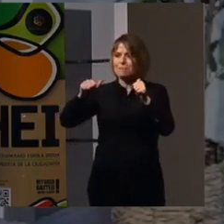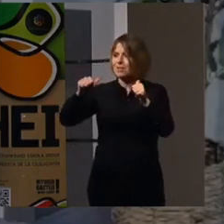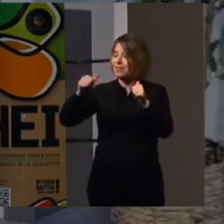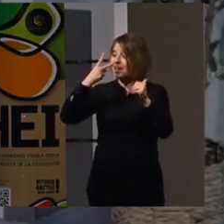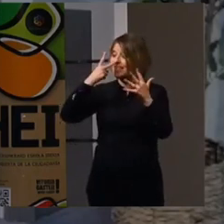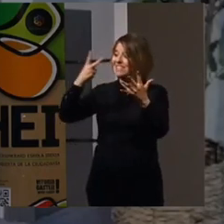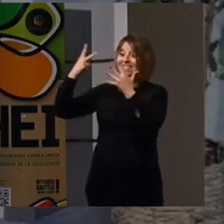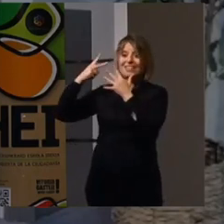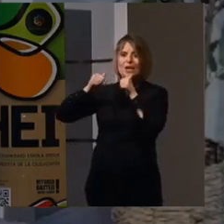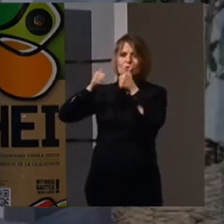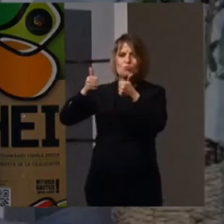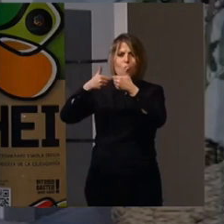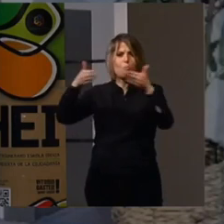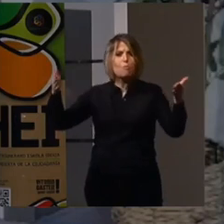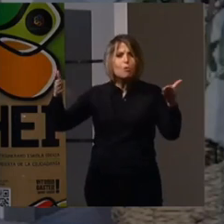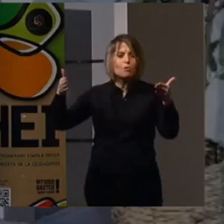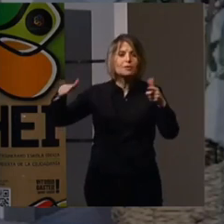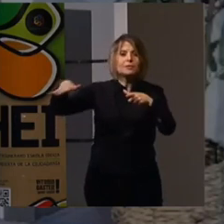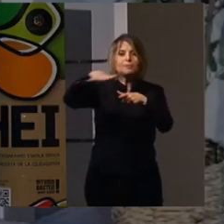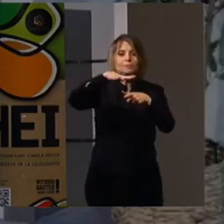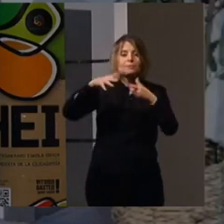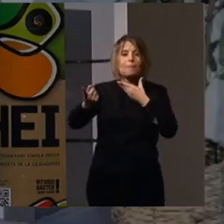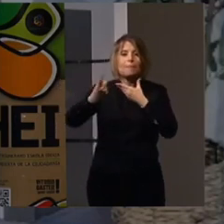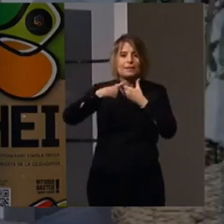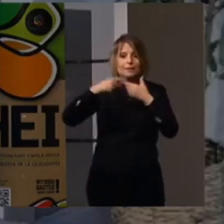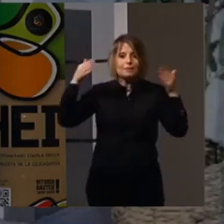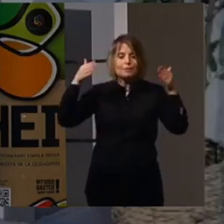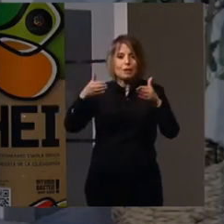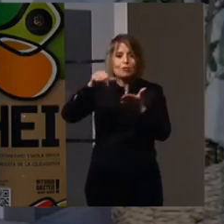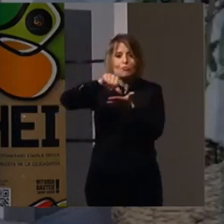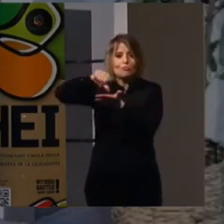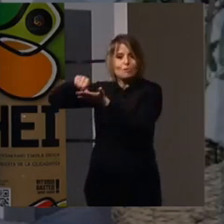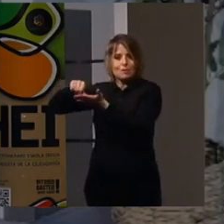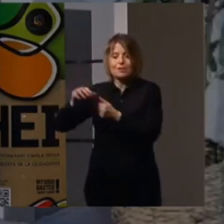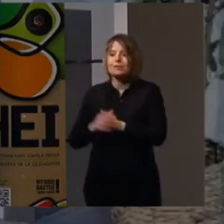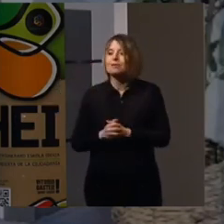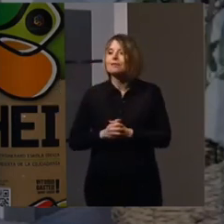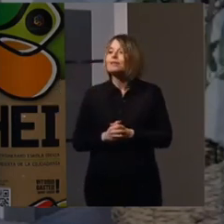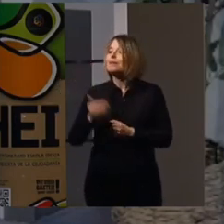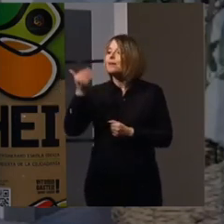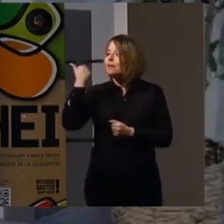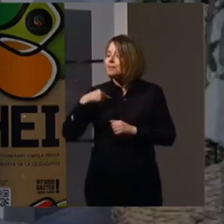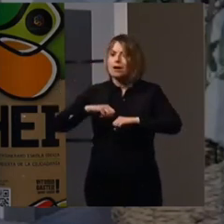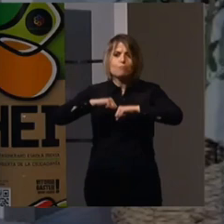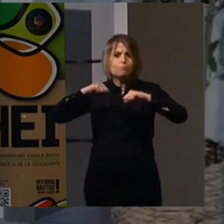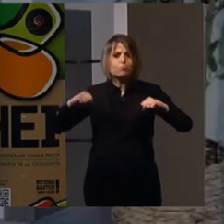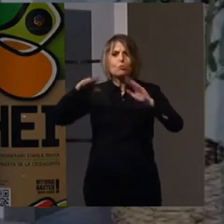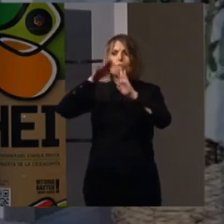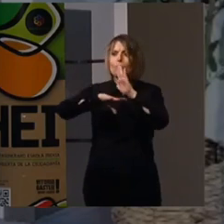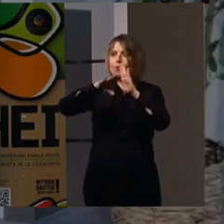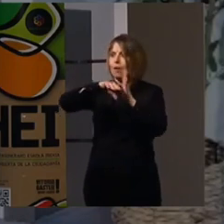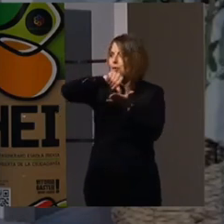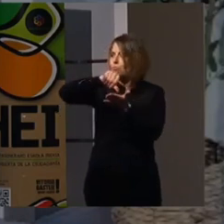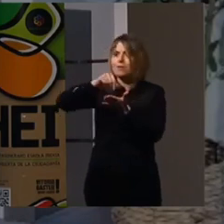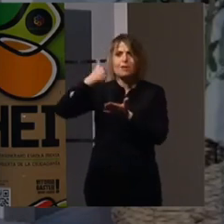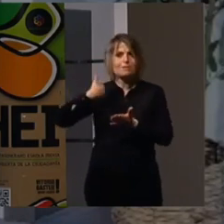ya 7 años en el marco municipal del Plan de Participación Ciudadana y ya es algo que está consolidado en nuestro